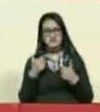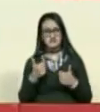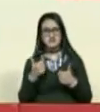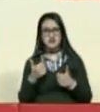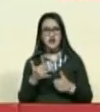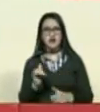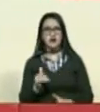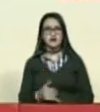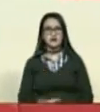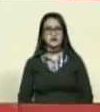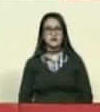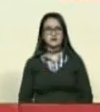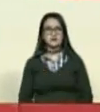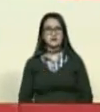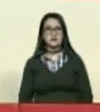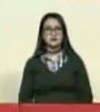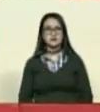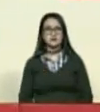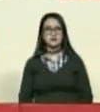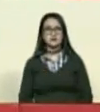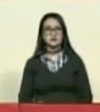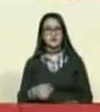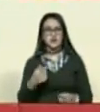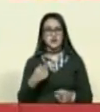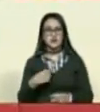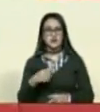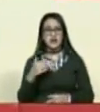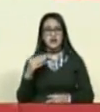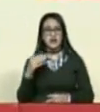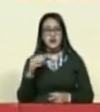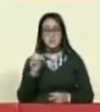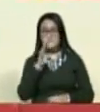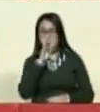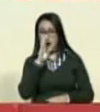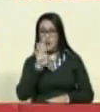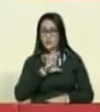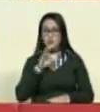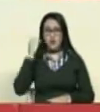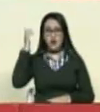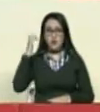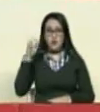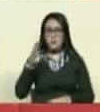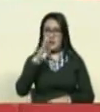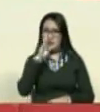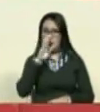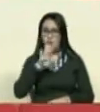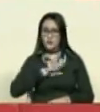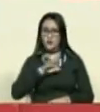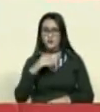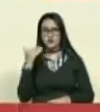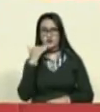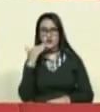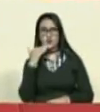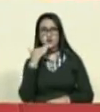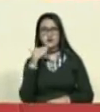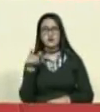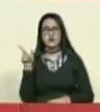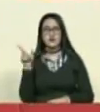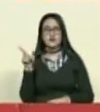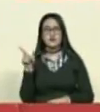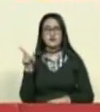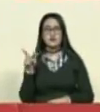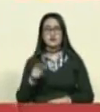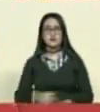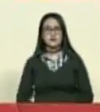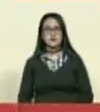Estoy hablando de la banca occidental, estadounidense, europea y de los sistemas de dominación mundial que ellos tienen.